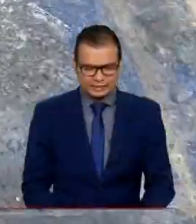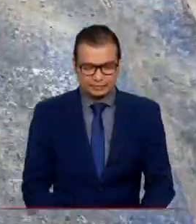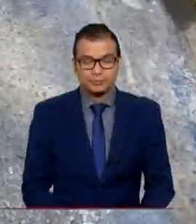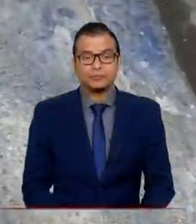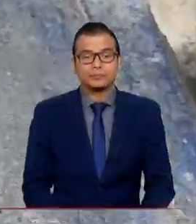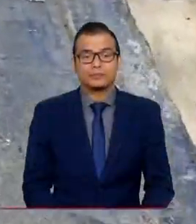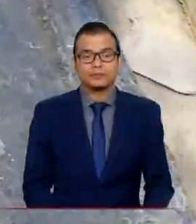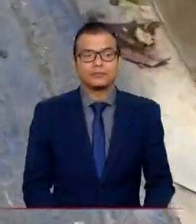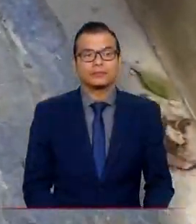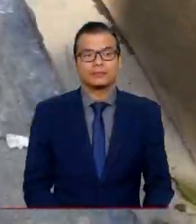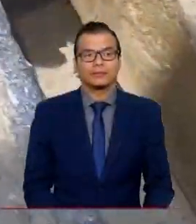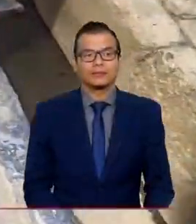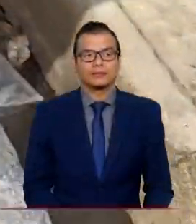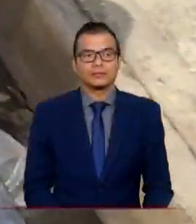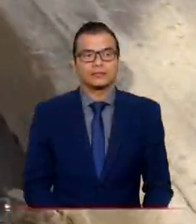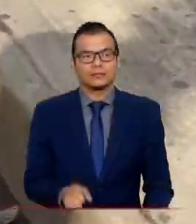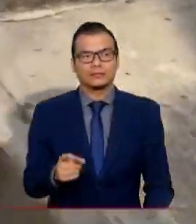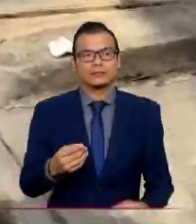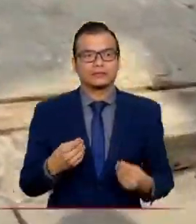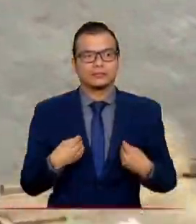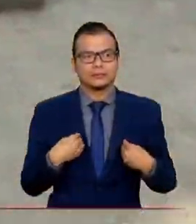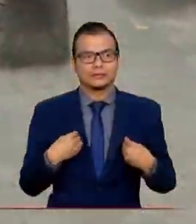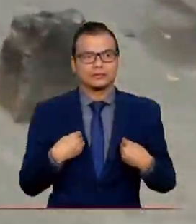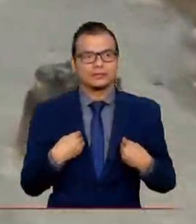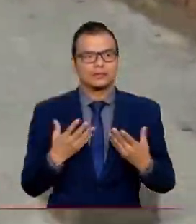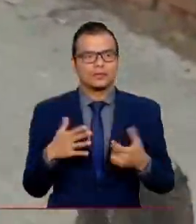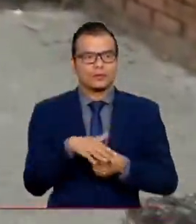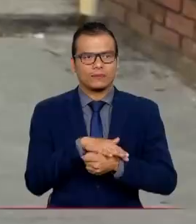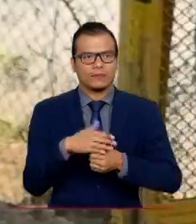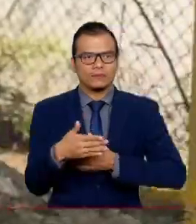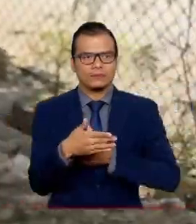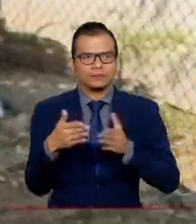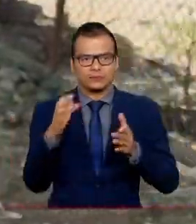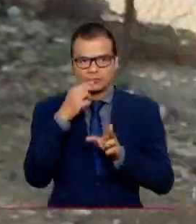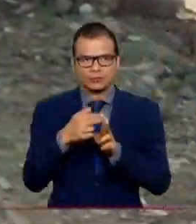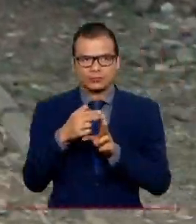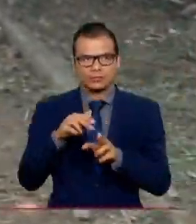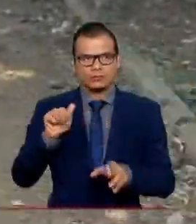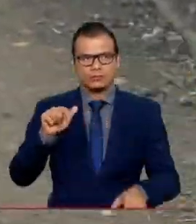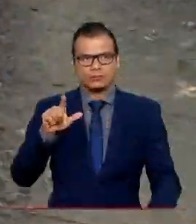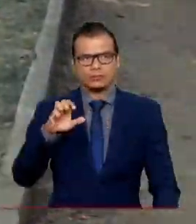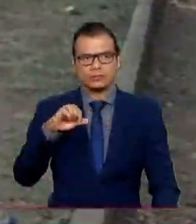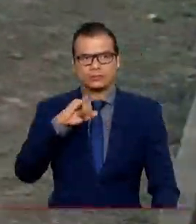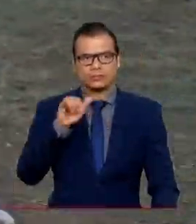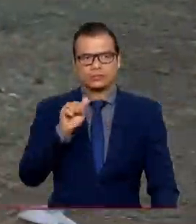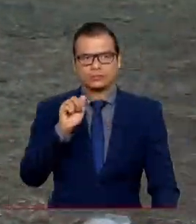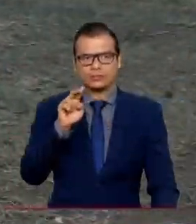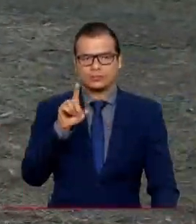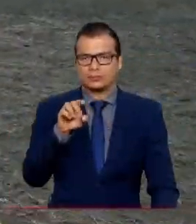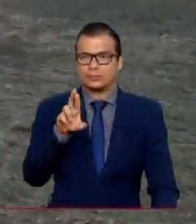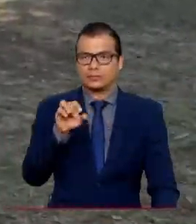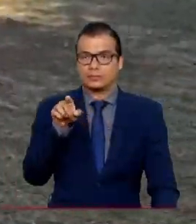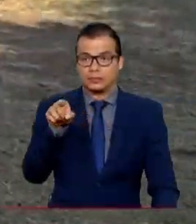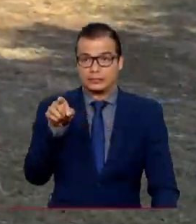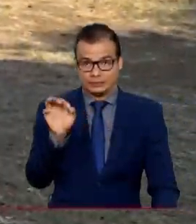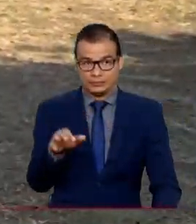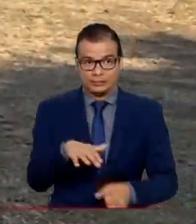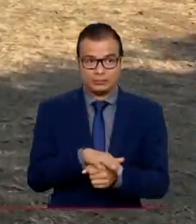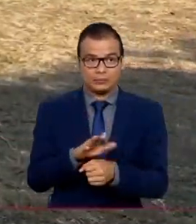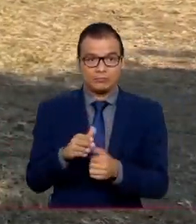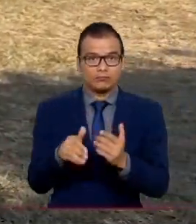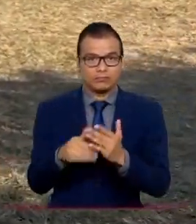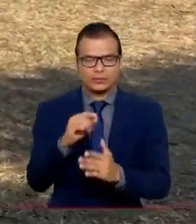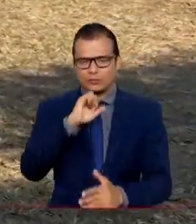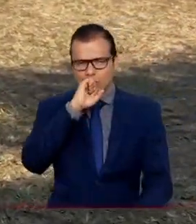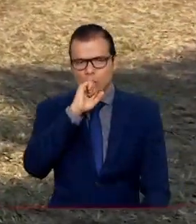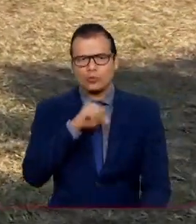En medio de estos pasajes en Ciudad Córdoba vive Alejandro con su familia. En la cancha de este barrio mostró su amor por la pelota. En el barrio donde yo vivía